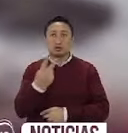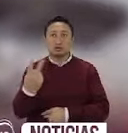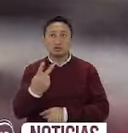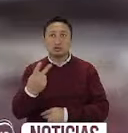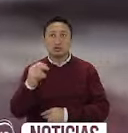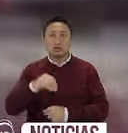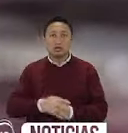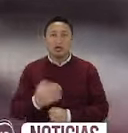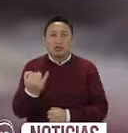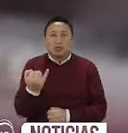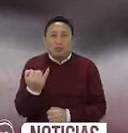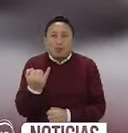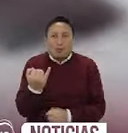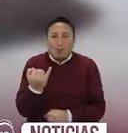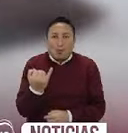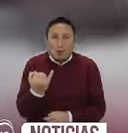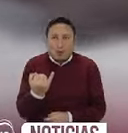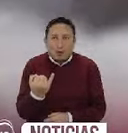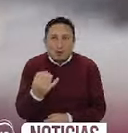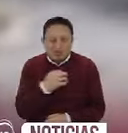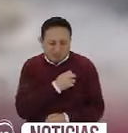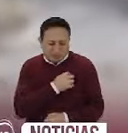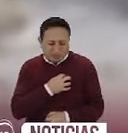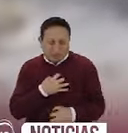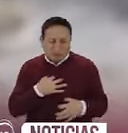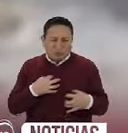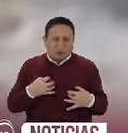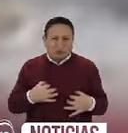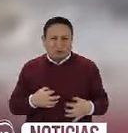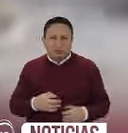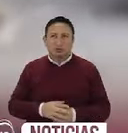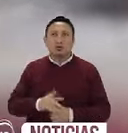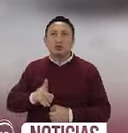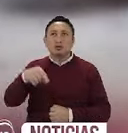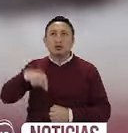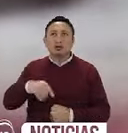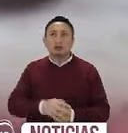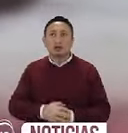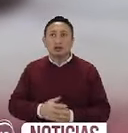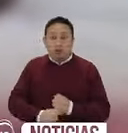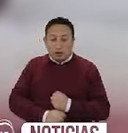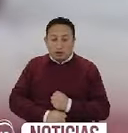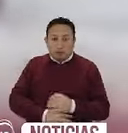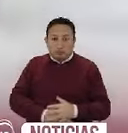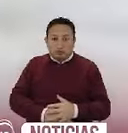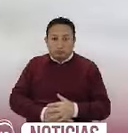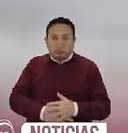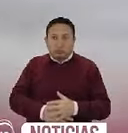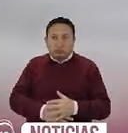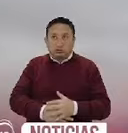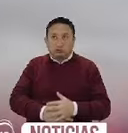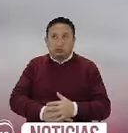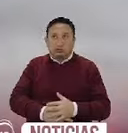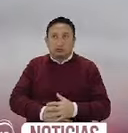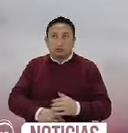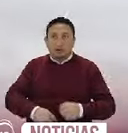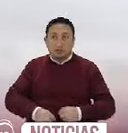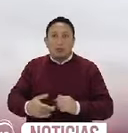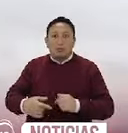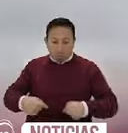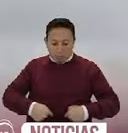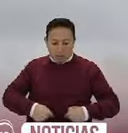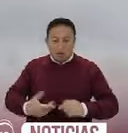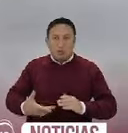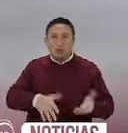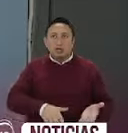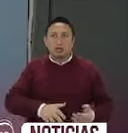presentaron desnutrición, estaban llenas de parásitos e incluso una de ellas estaba en periodo de gestación, pero sus cachorros estaban muertos en el